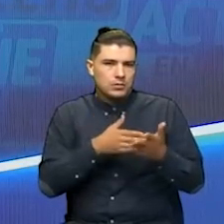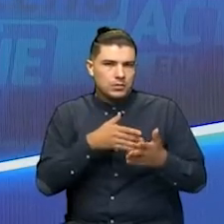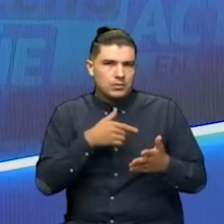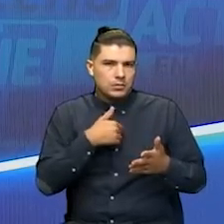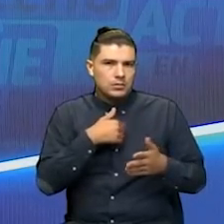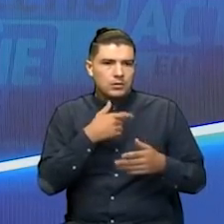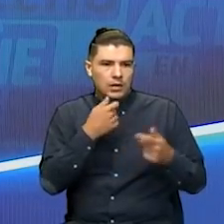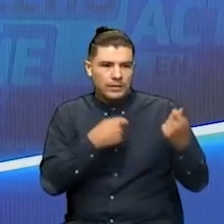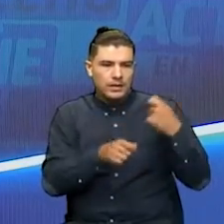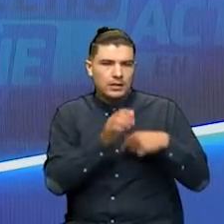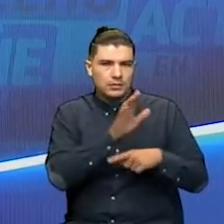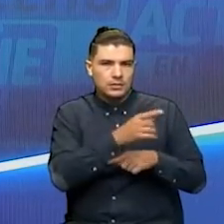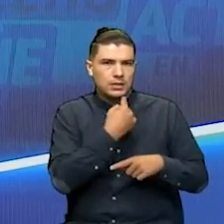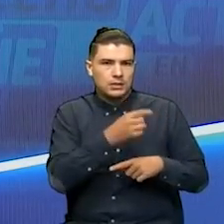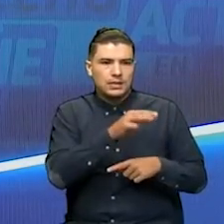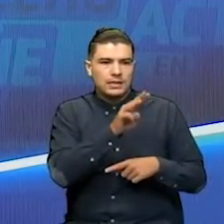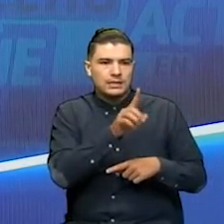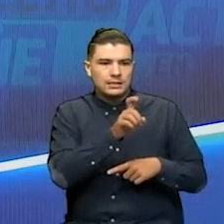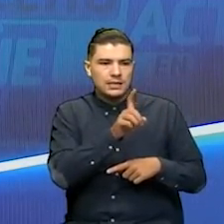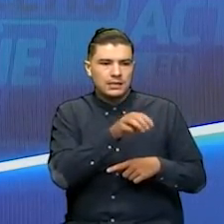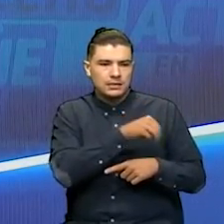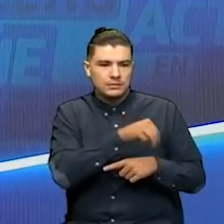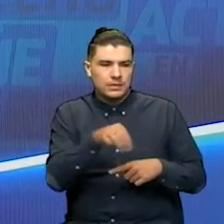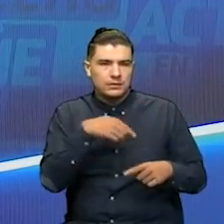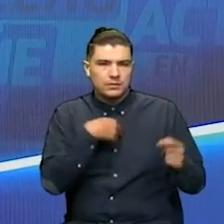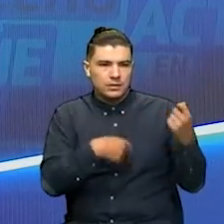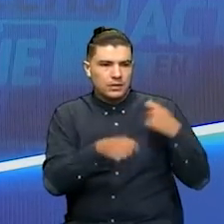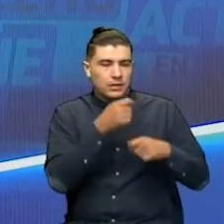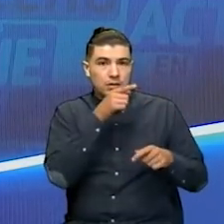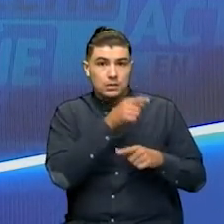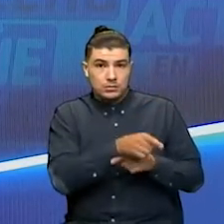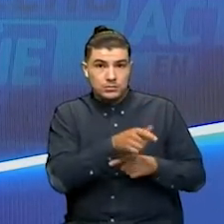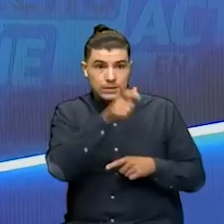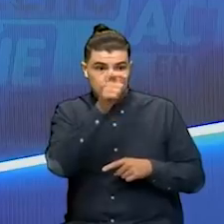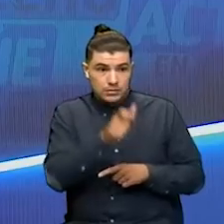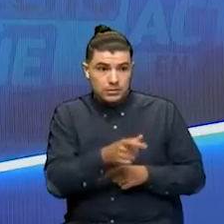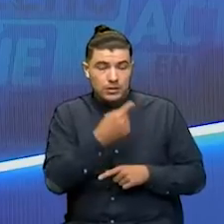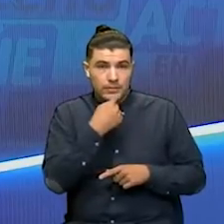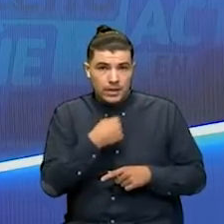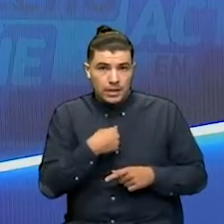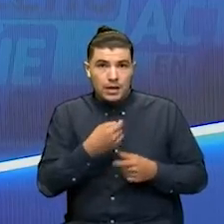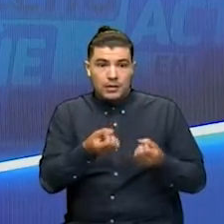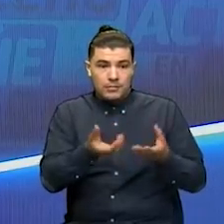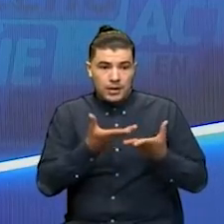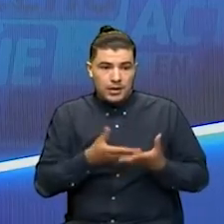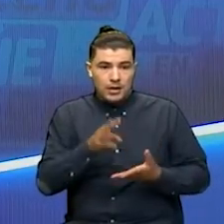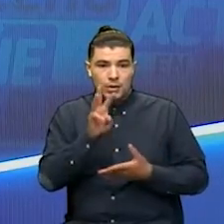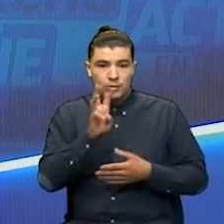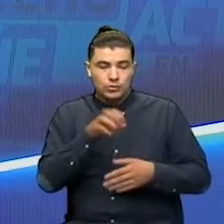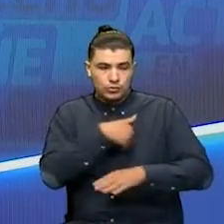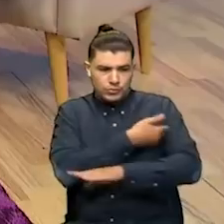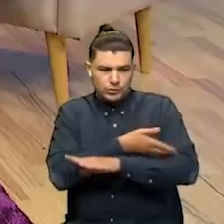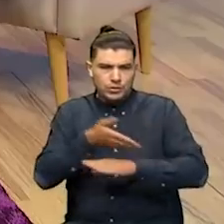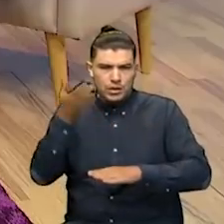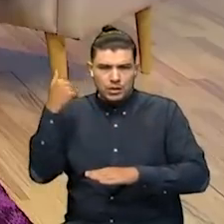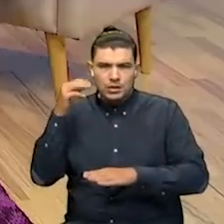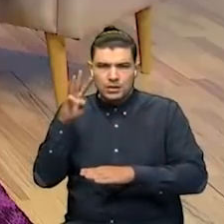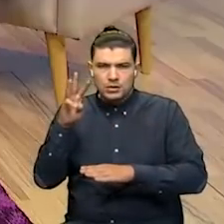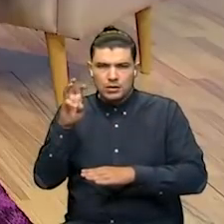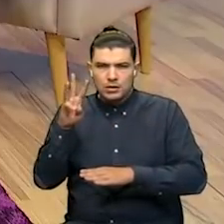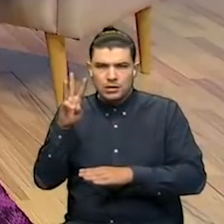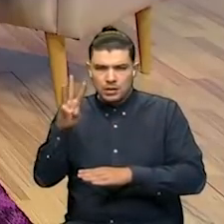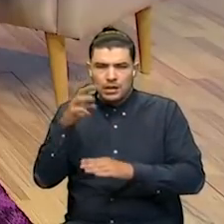pedazo, 6 metros, cuenta. El muchacho me dio 8 millones de pesos, ya va para